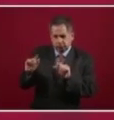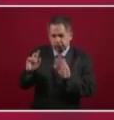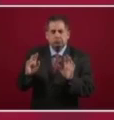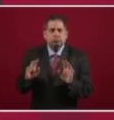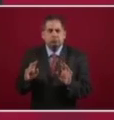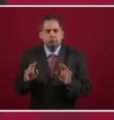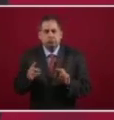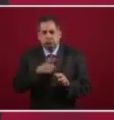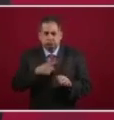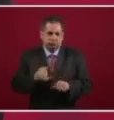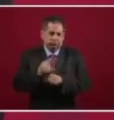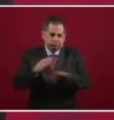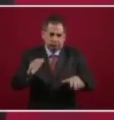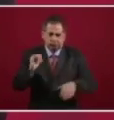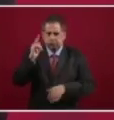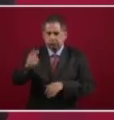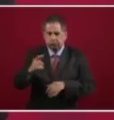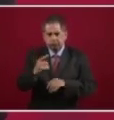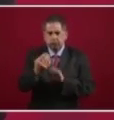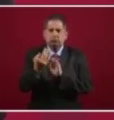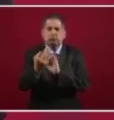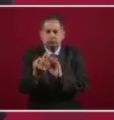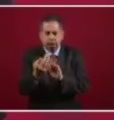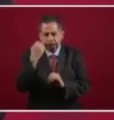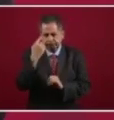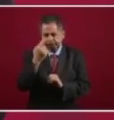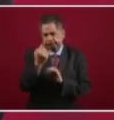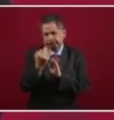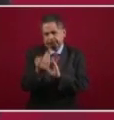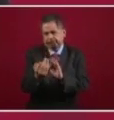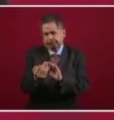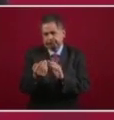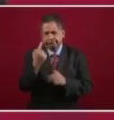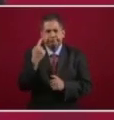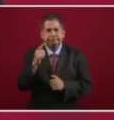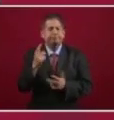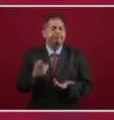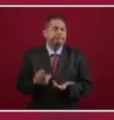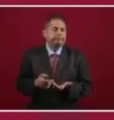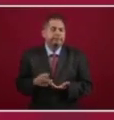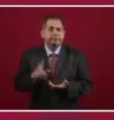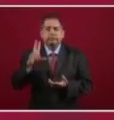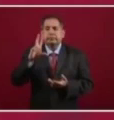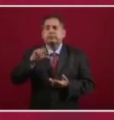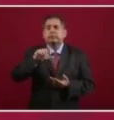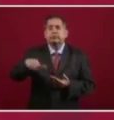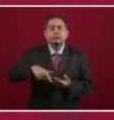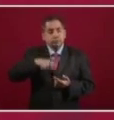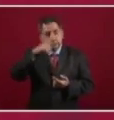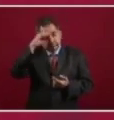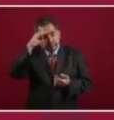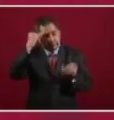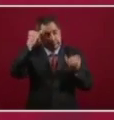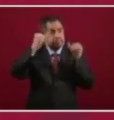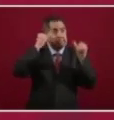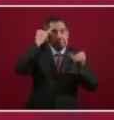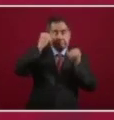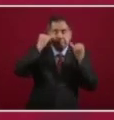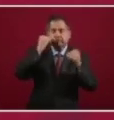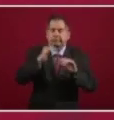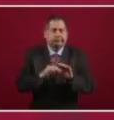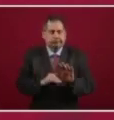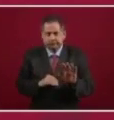teníamos que informar y dar la cara para que no se fuese a pensar